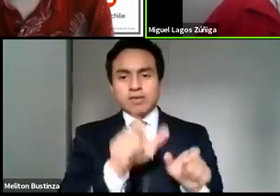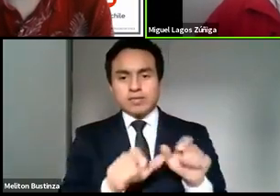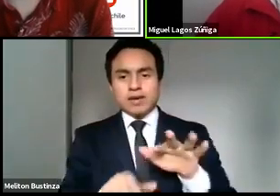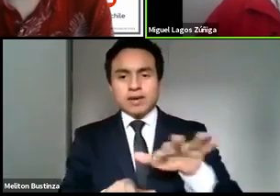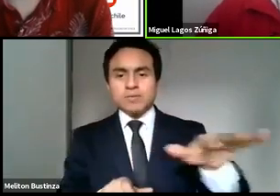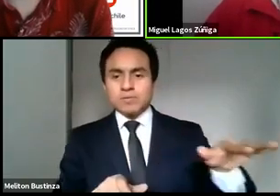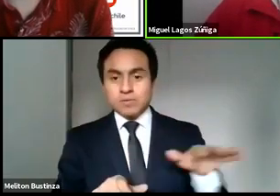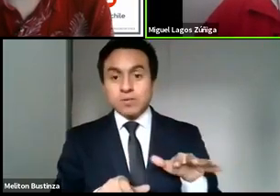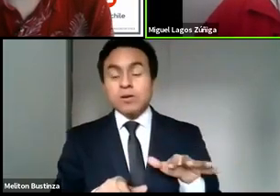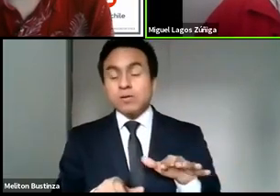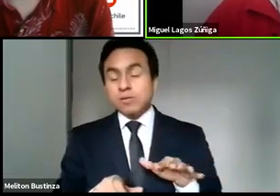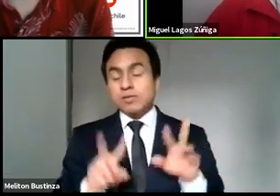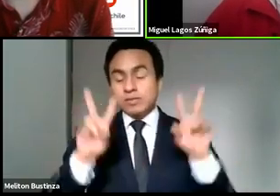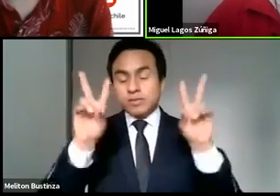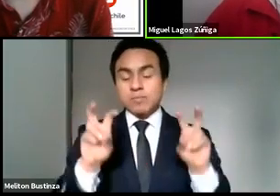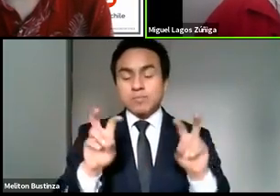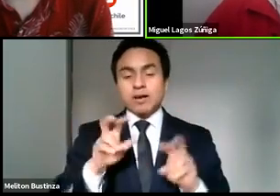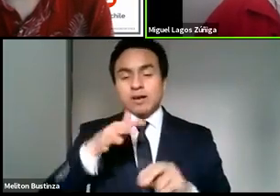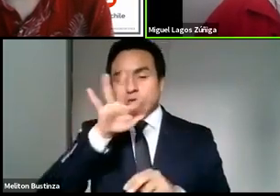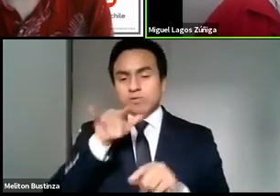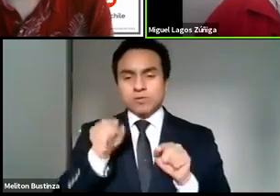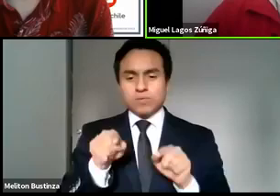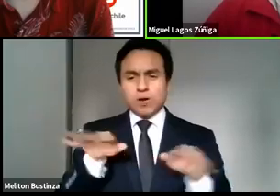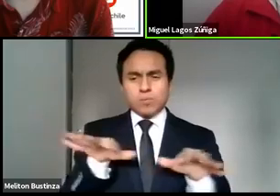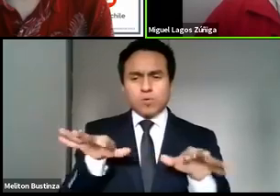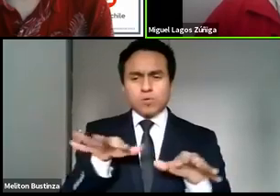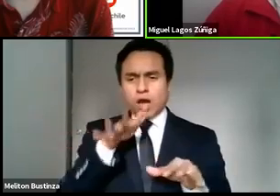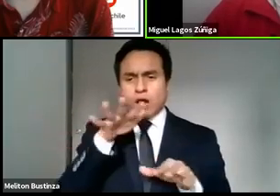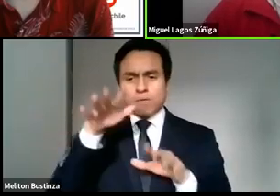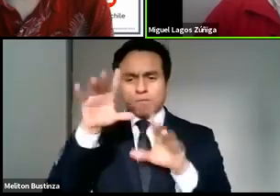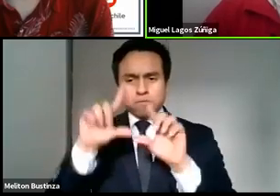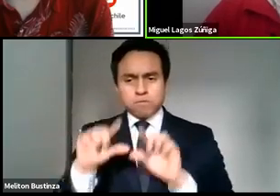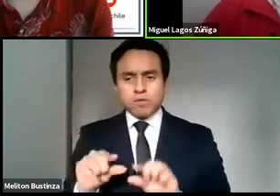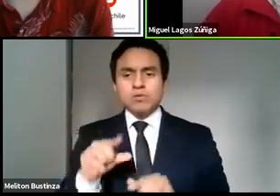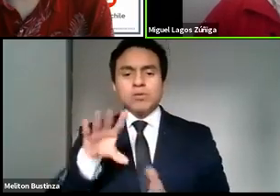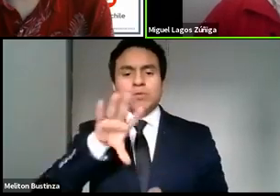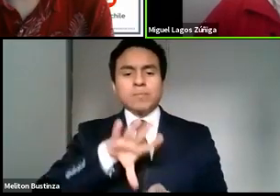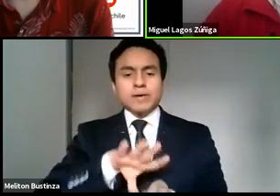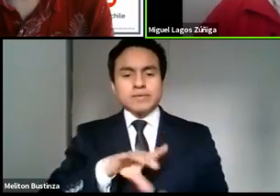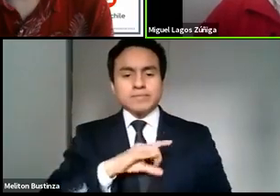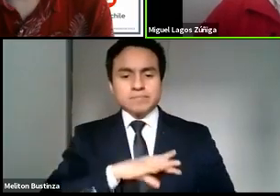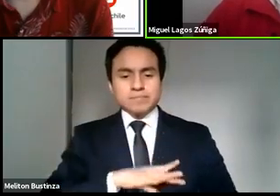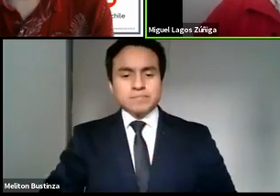a las personas sobre el tema del recurso hídrico y el uso del agua en nuestro país.